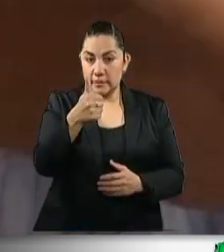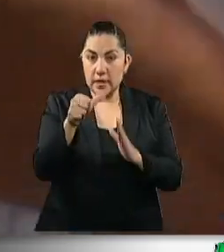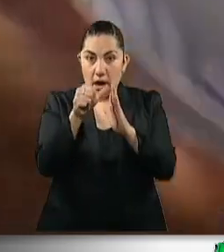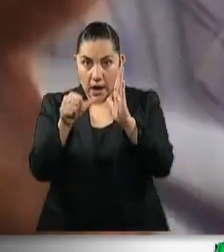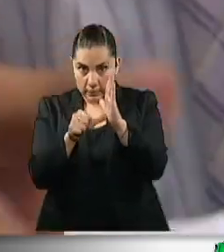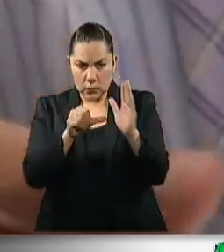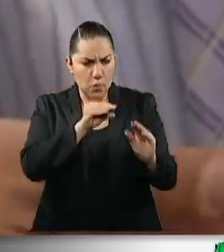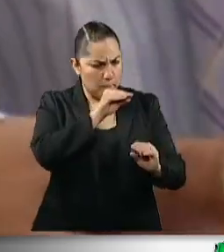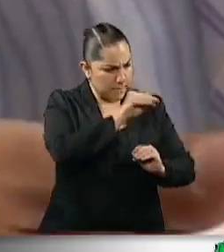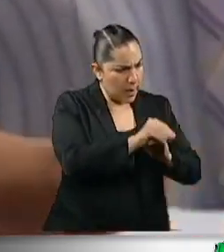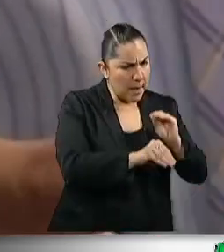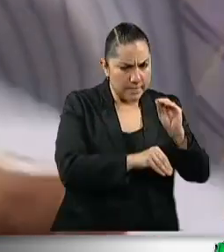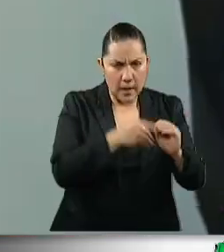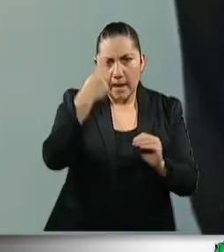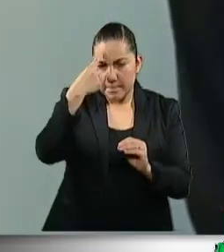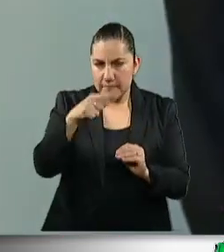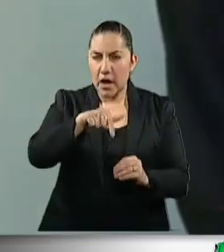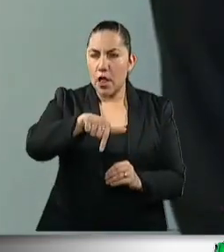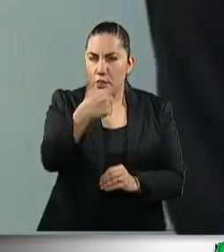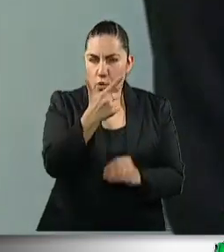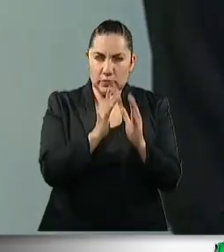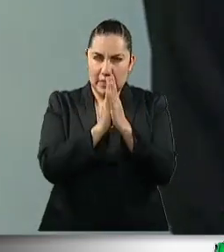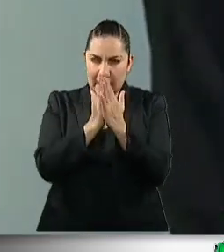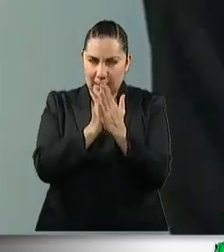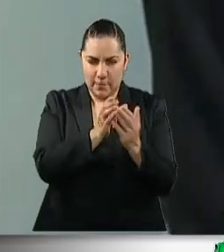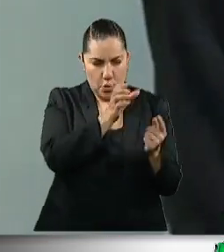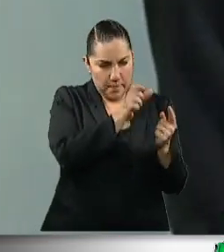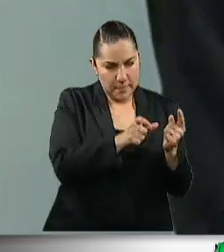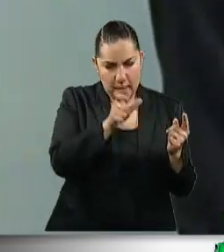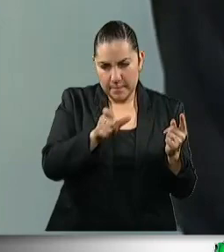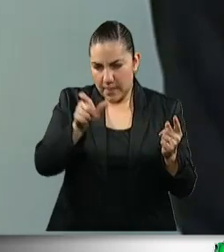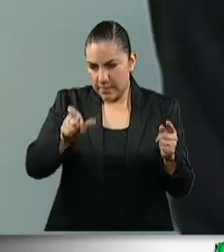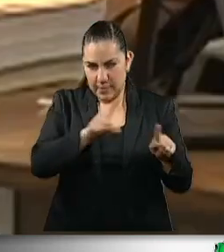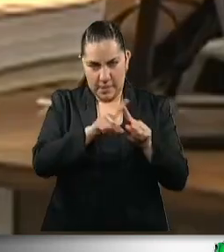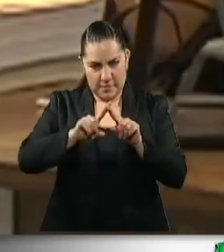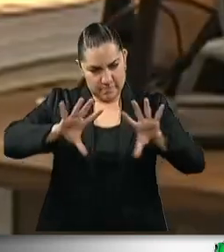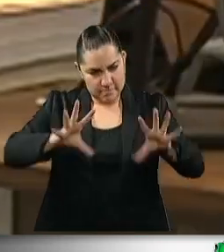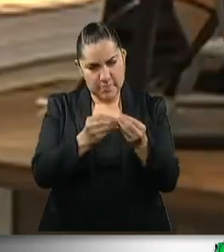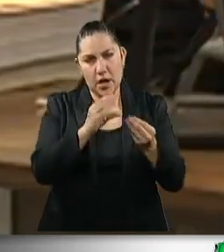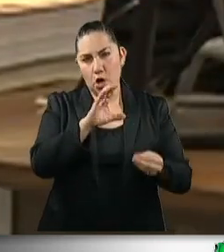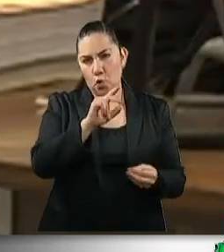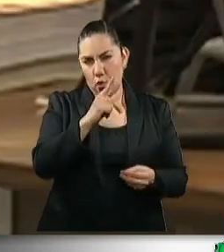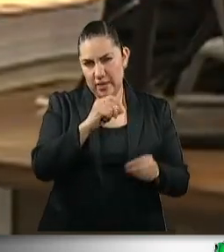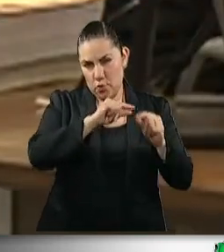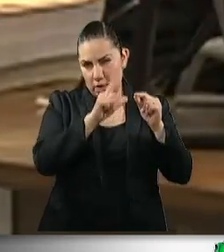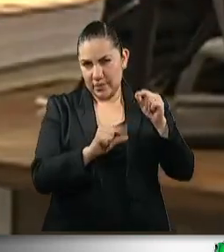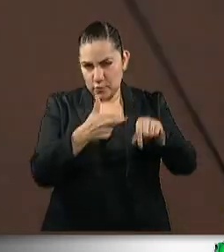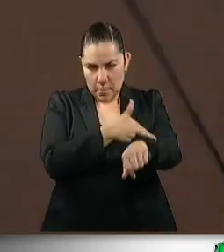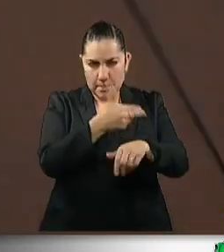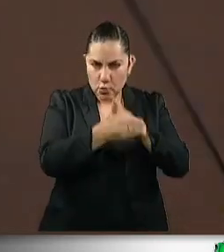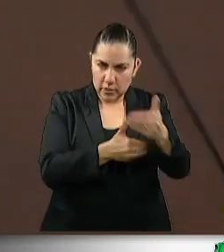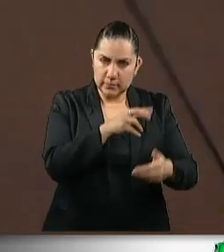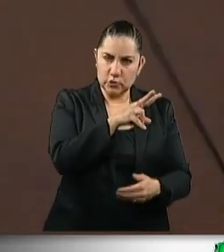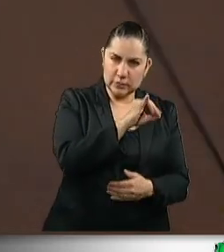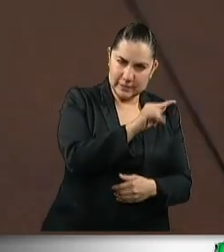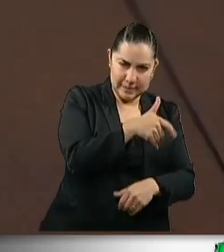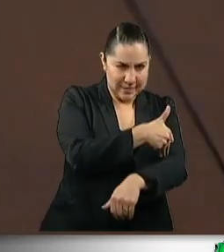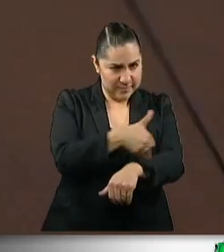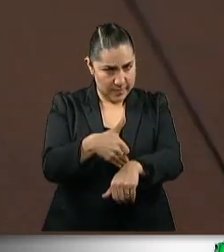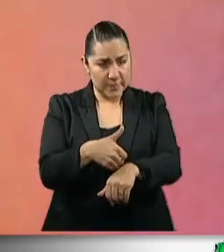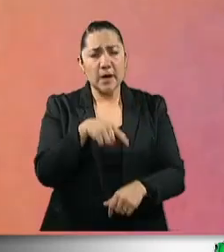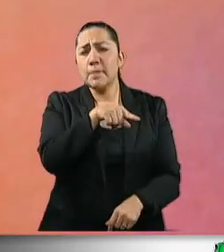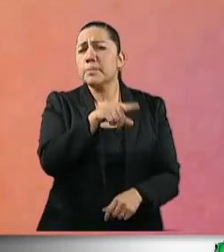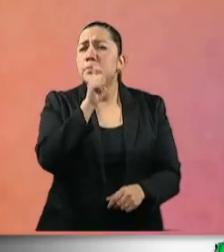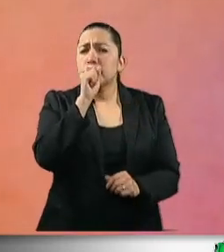los 12 libros del nuevo Código Nacional de Procedimientos Civiles y Familiares. Entre los temas que se incorporan está el expediente